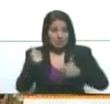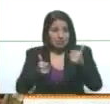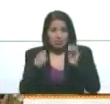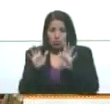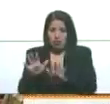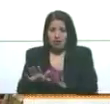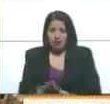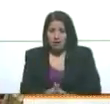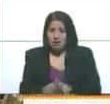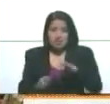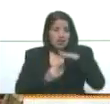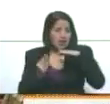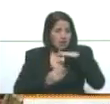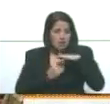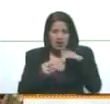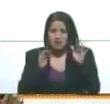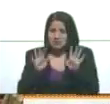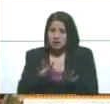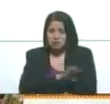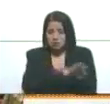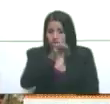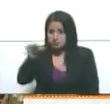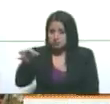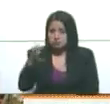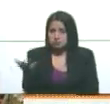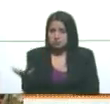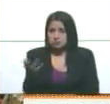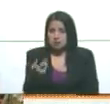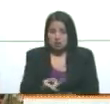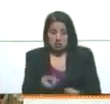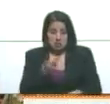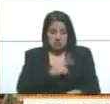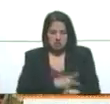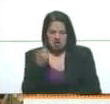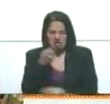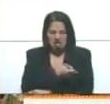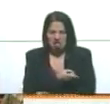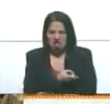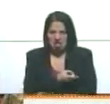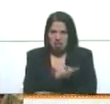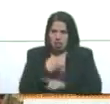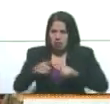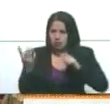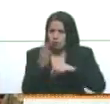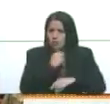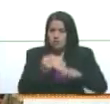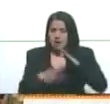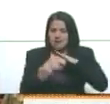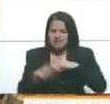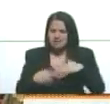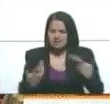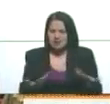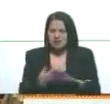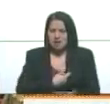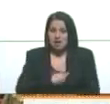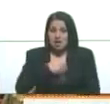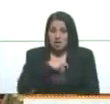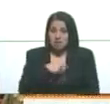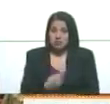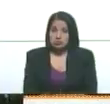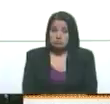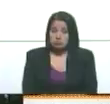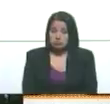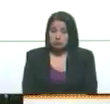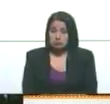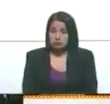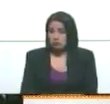Son de la base. Peor es imponer un candidato que no sea de la base. Eso sí es, independientemente de qué